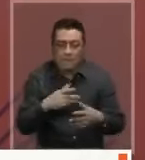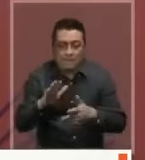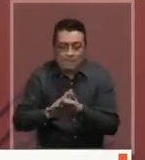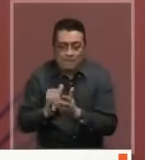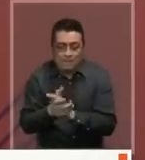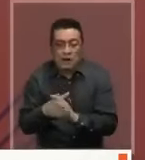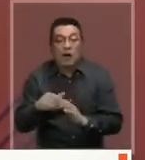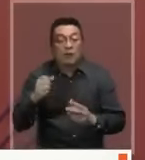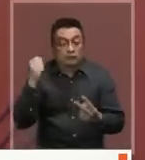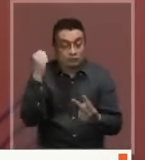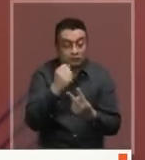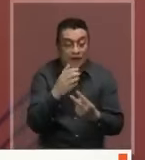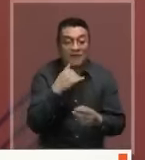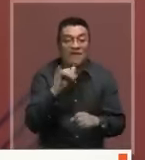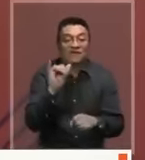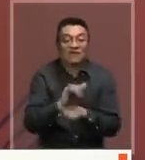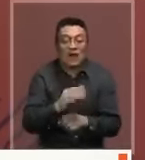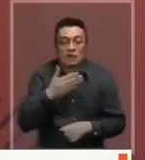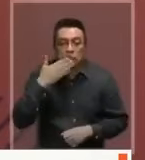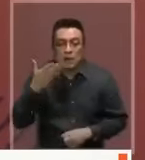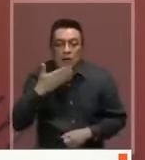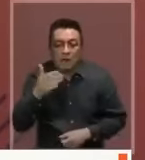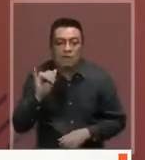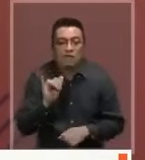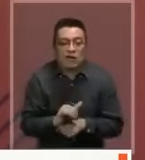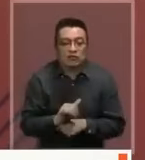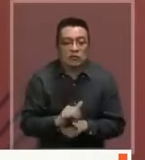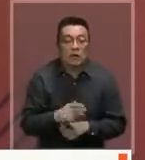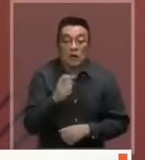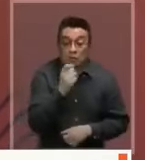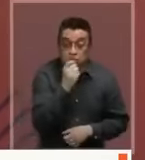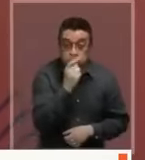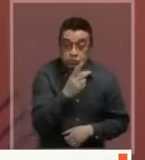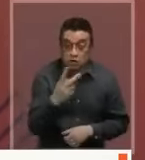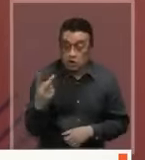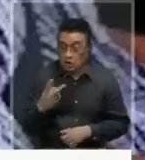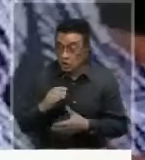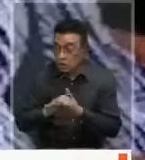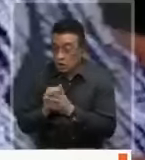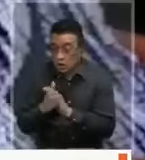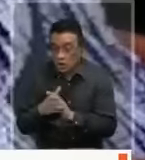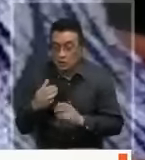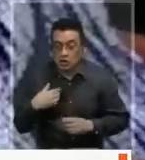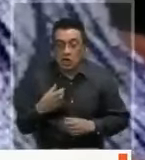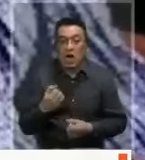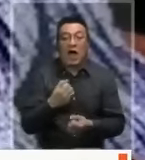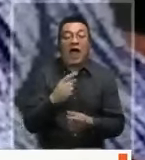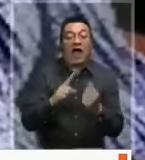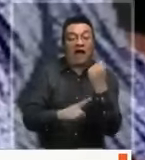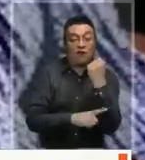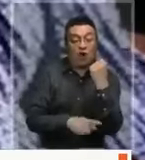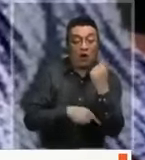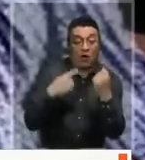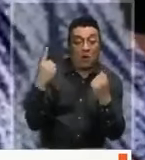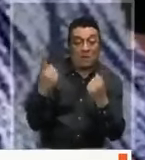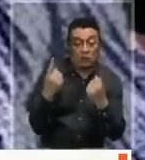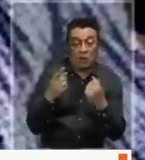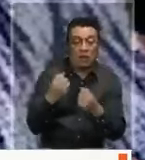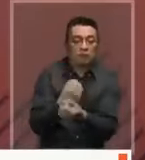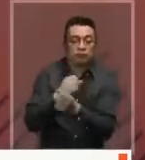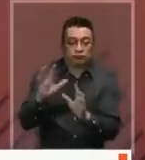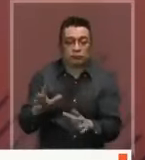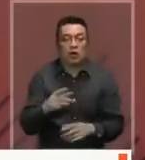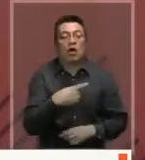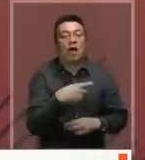hecho punible y falsa atestación. Se denuncia que fueron coaccionados a renunciar a sus abogados privados, por lo que asumió la